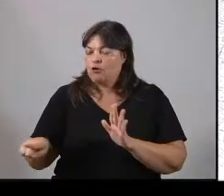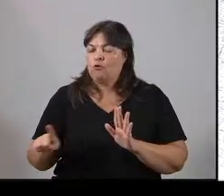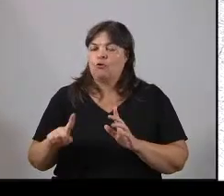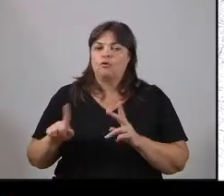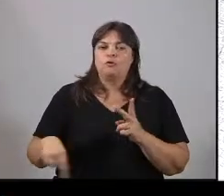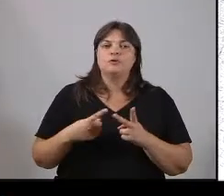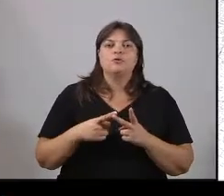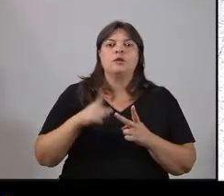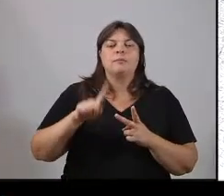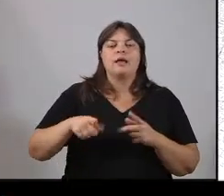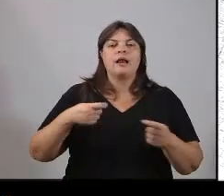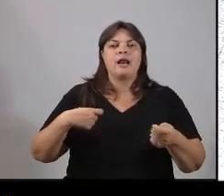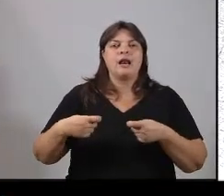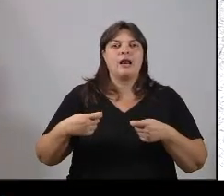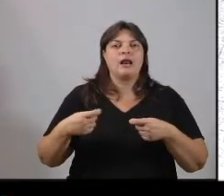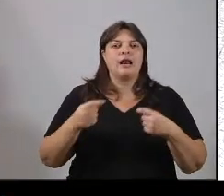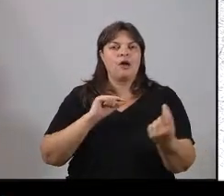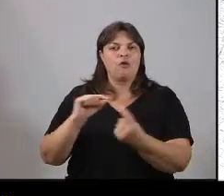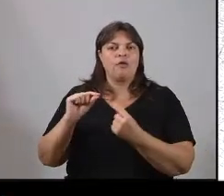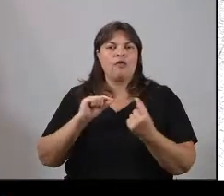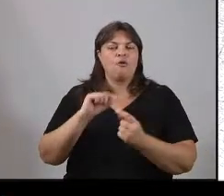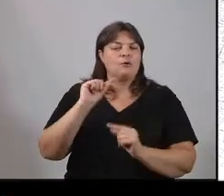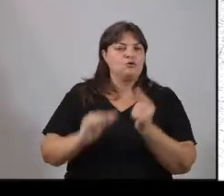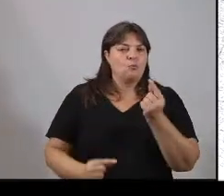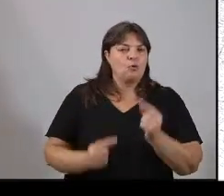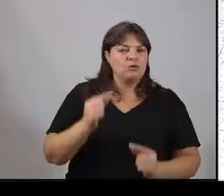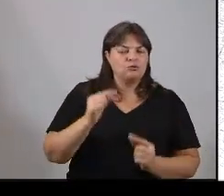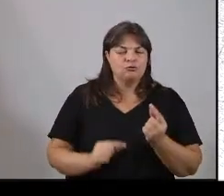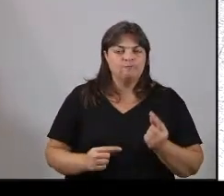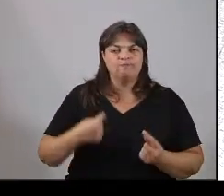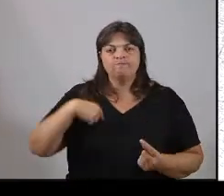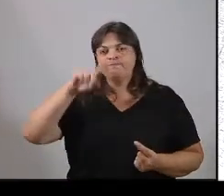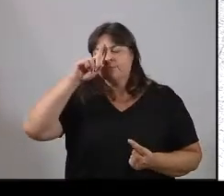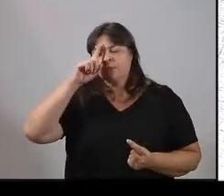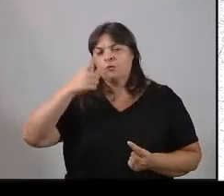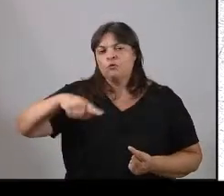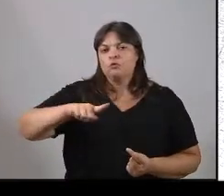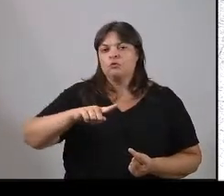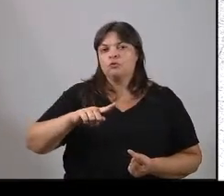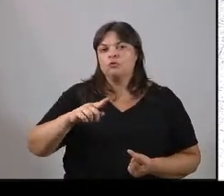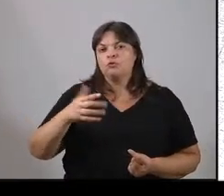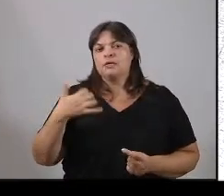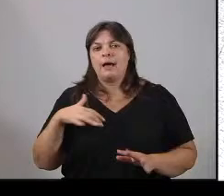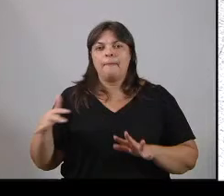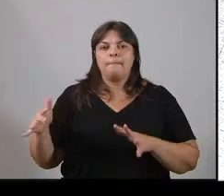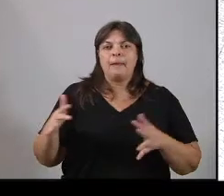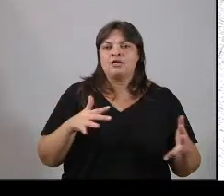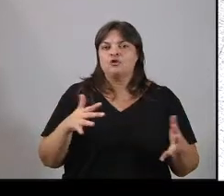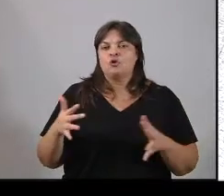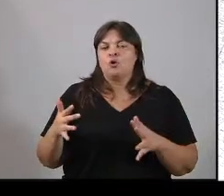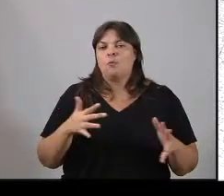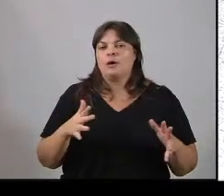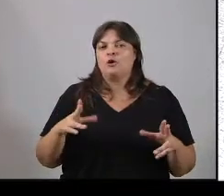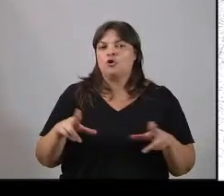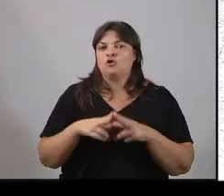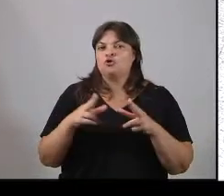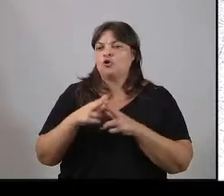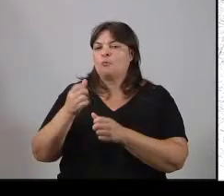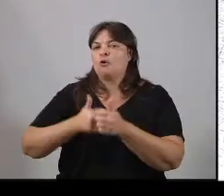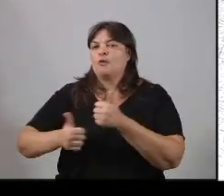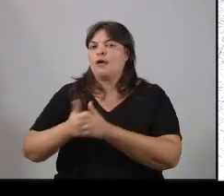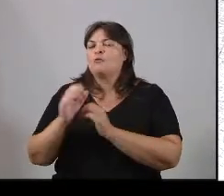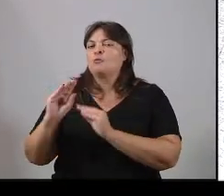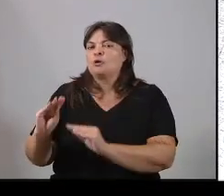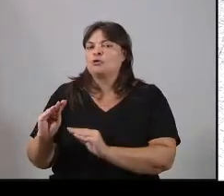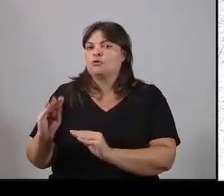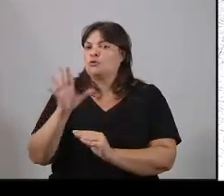en la negociación de los presupuestos, ¿Sí? No sé si tienen ya idea de cuál podría ser su socio prioritario, teniendo en cuenta